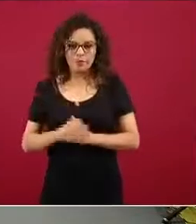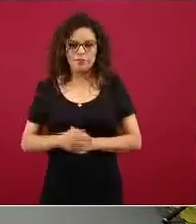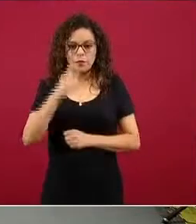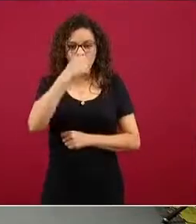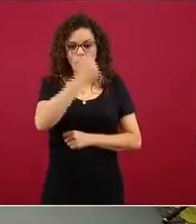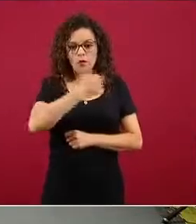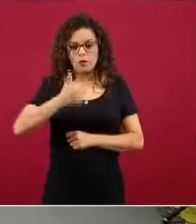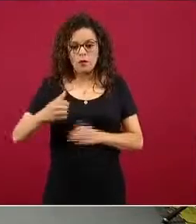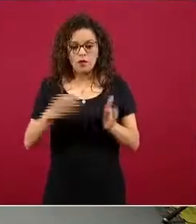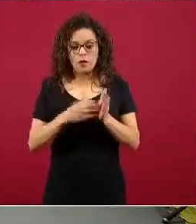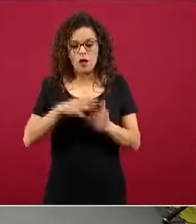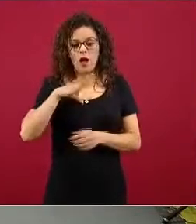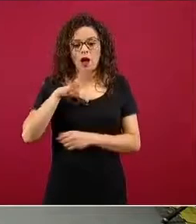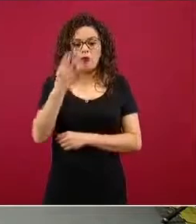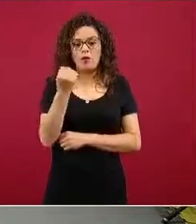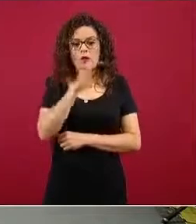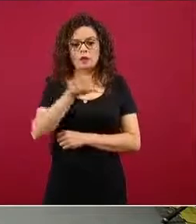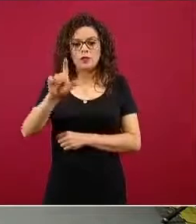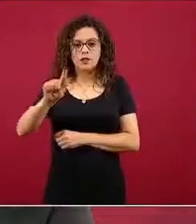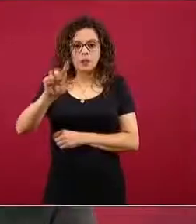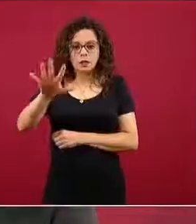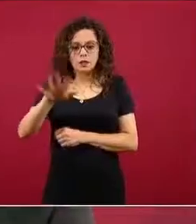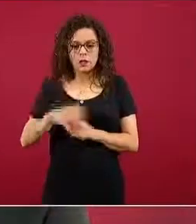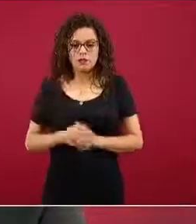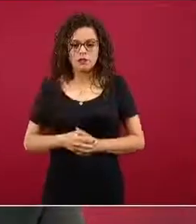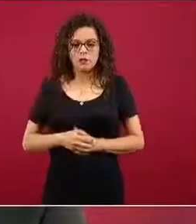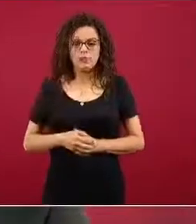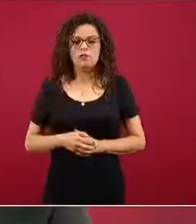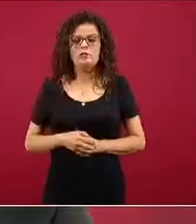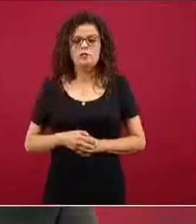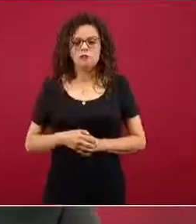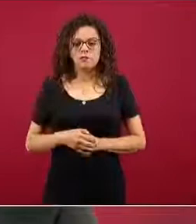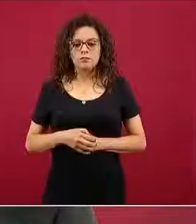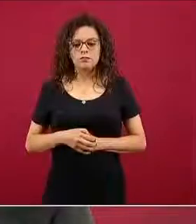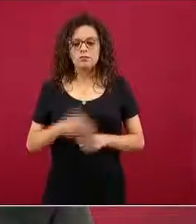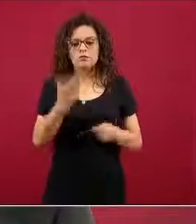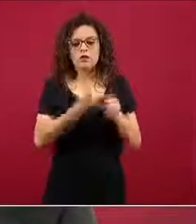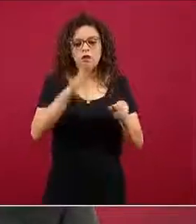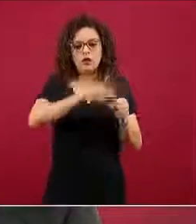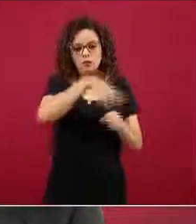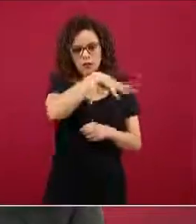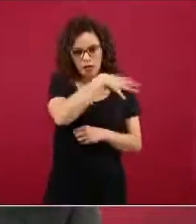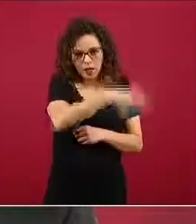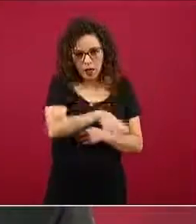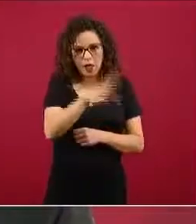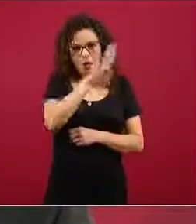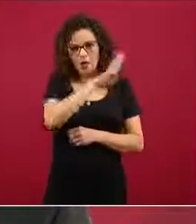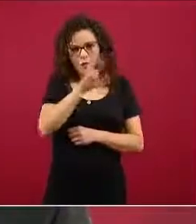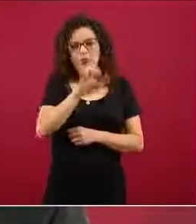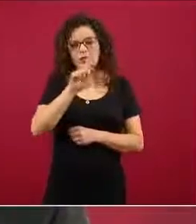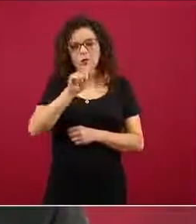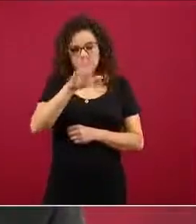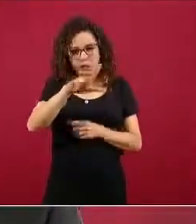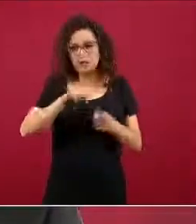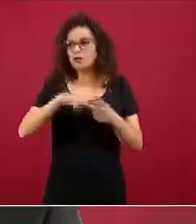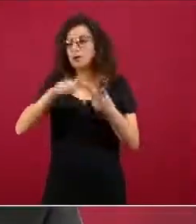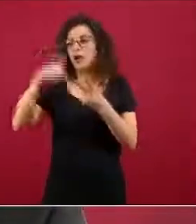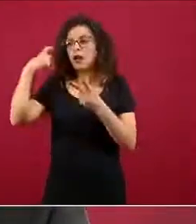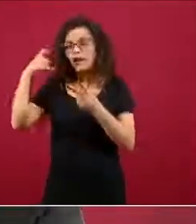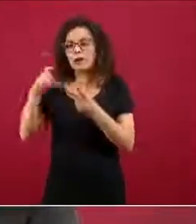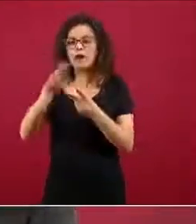caja tiene 975, entonces habrá 975 en el Hospital General, 975 en